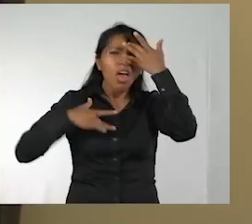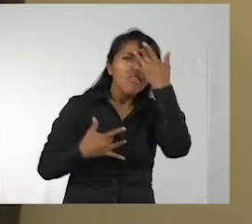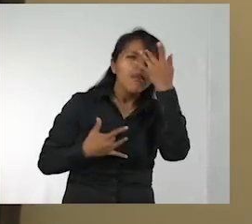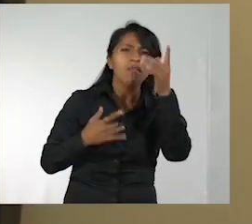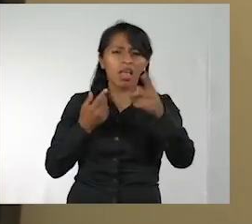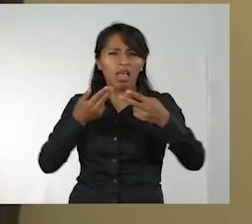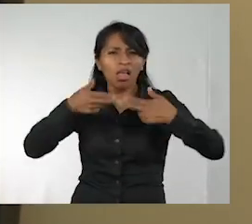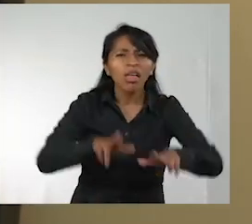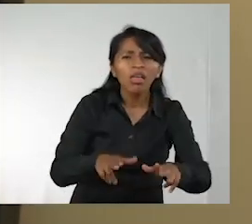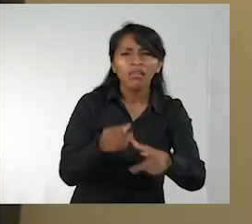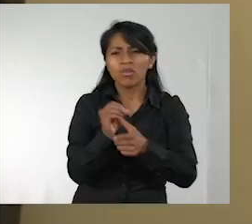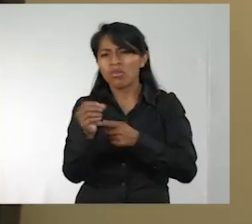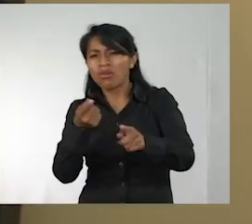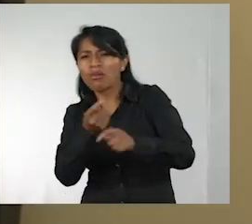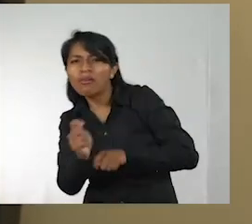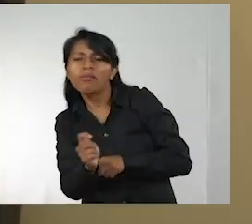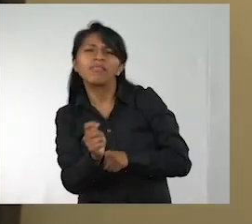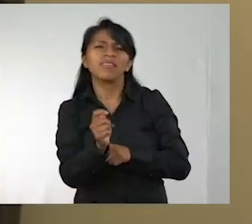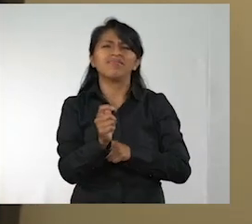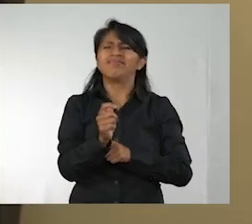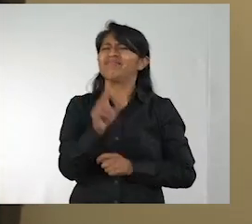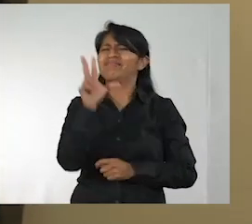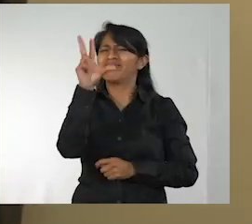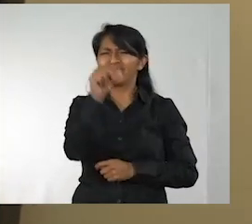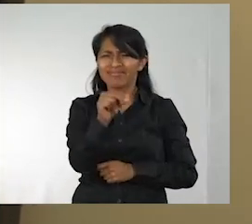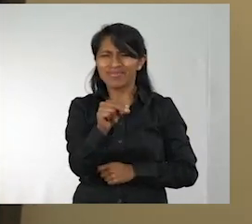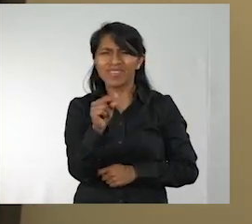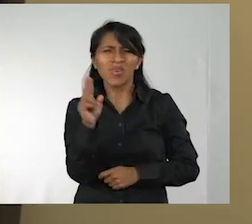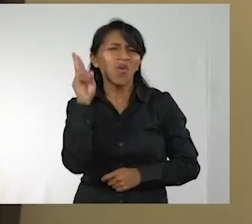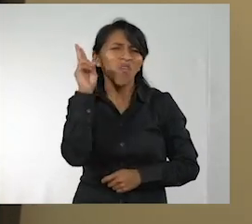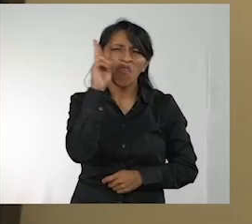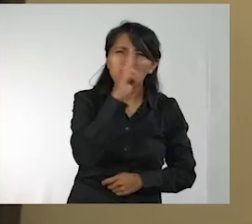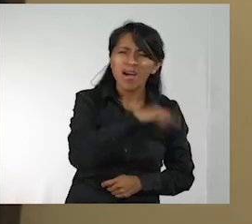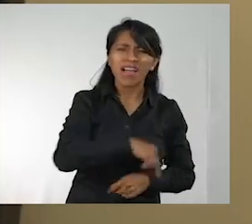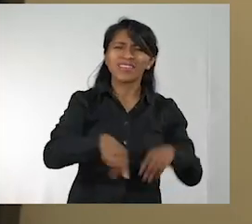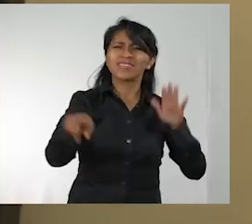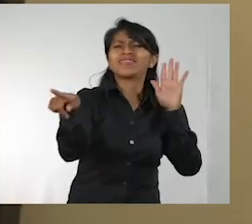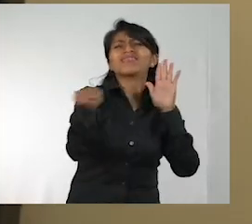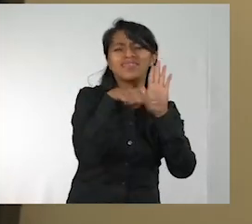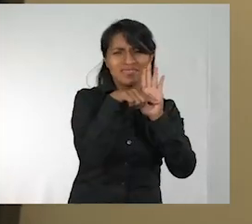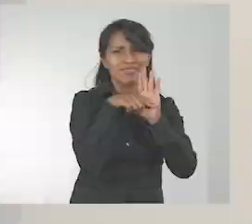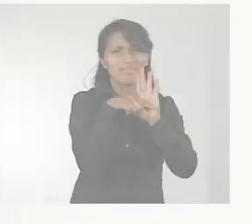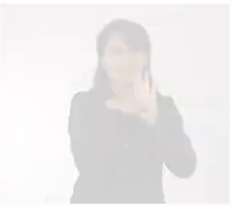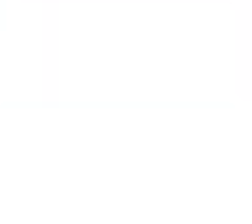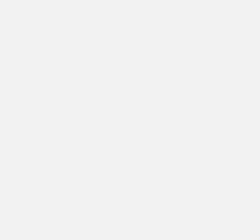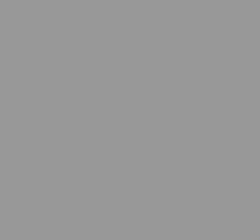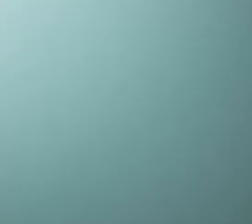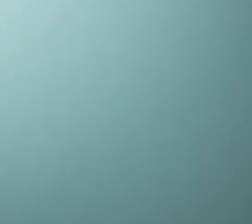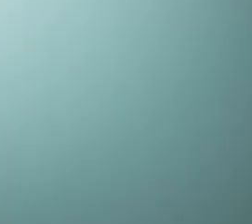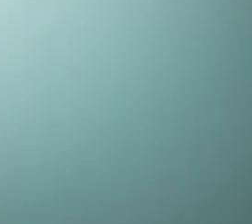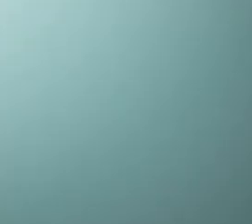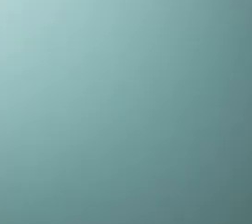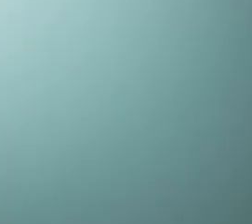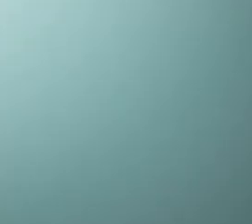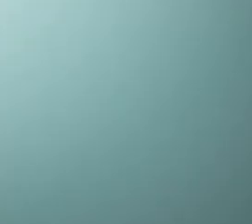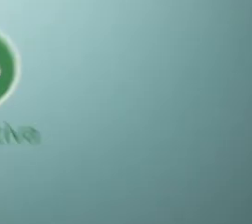a largo plazo o que puede producir otras reacciones no esperadas es totalmente falsa.